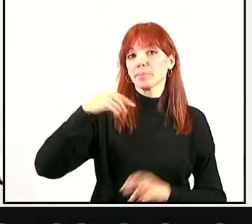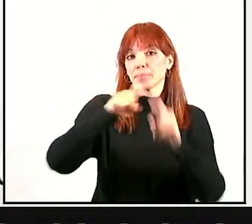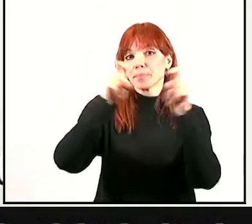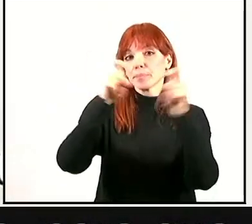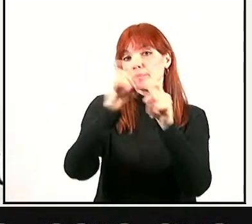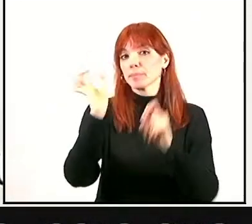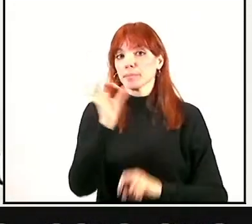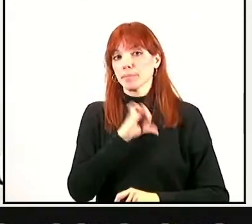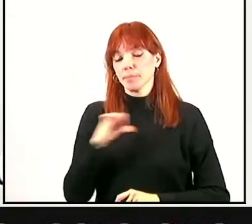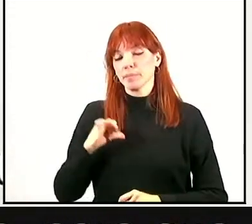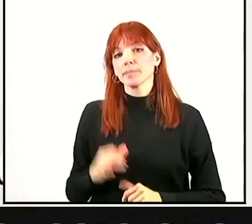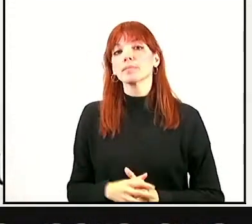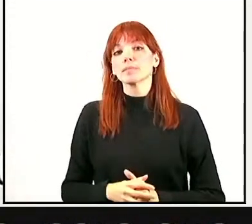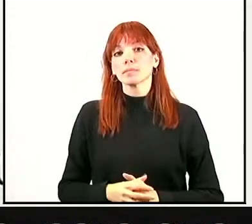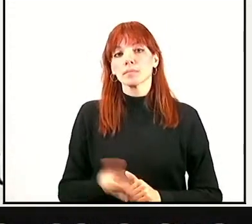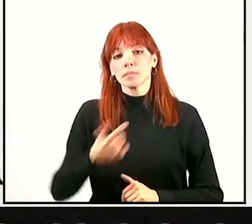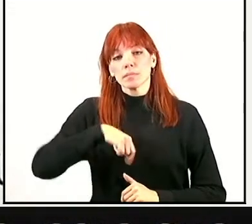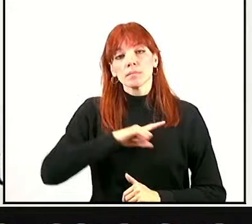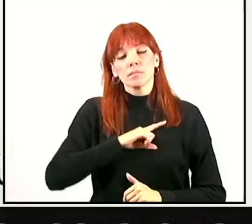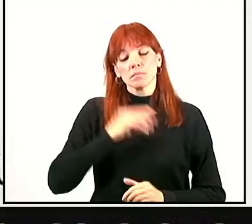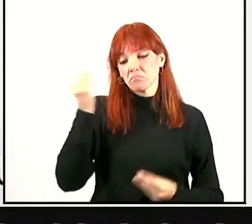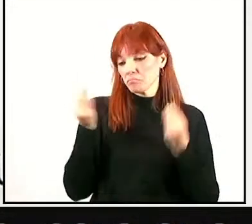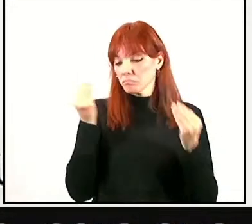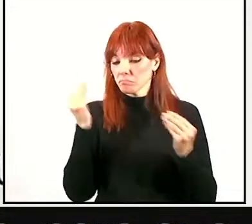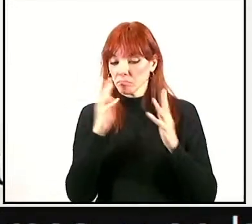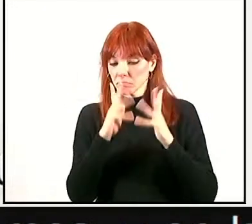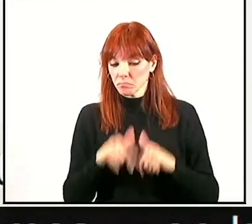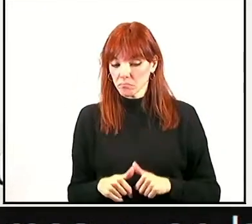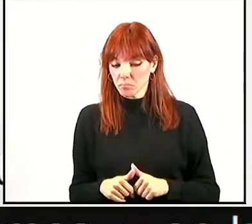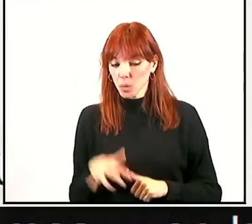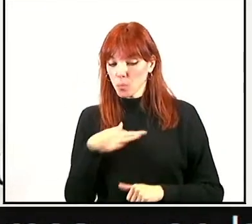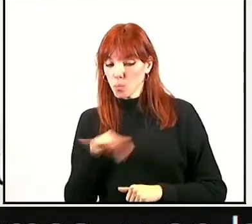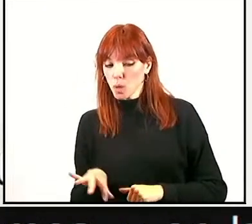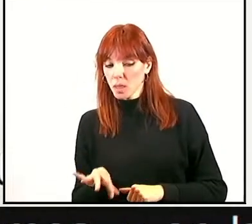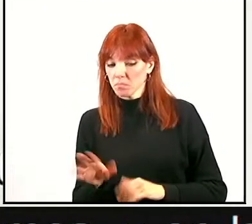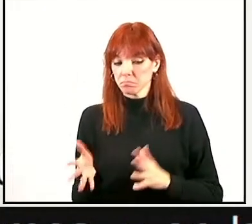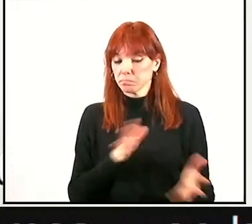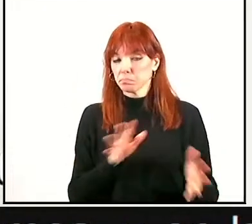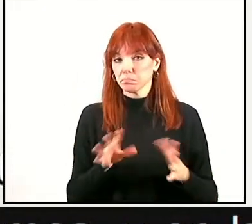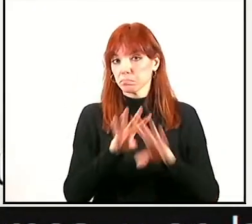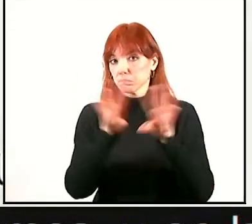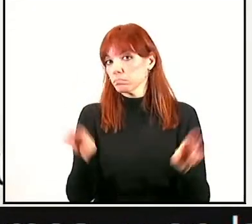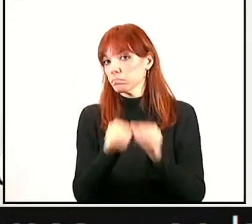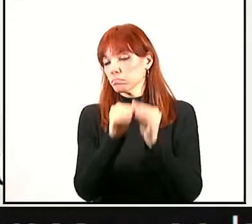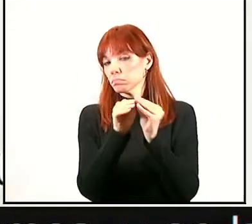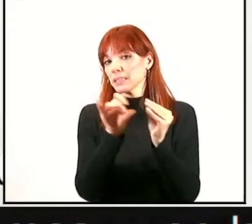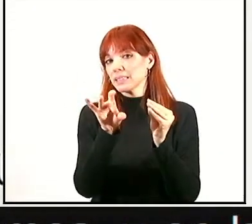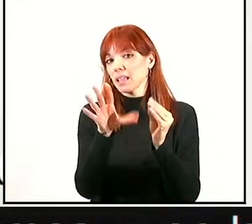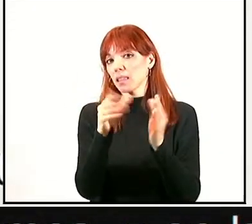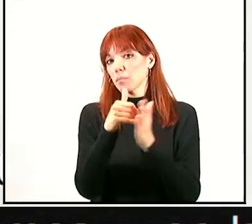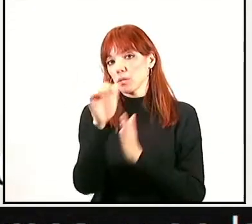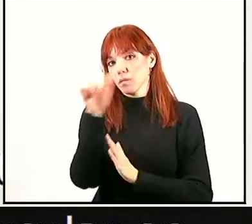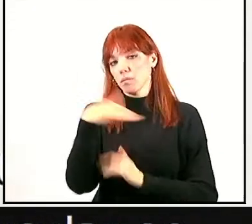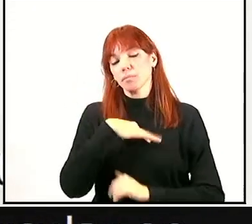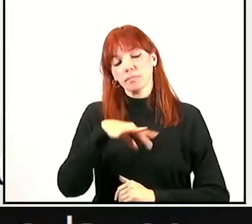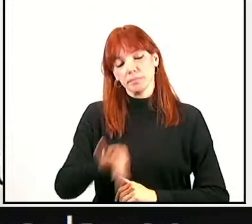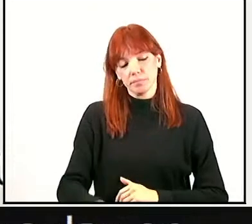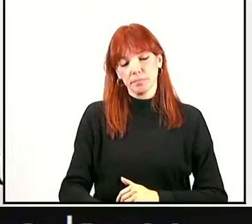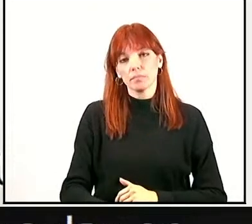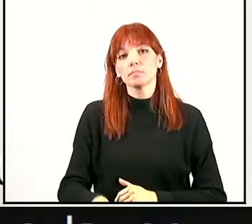y autónomos, y en el que nosotros establecemos que se puede circular en torno a 13 millones de euros